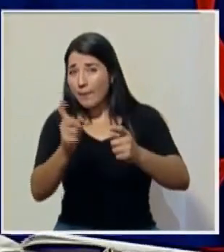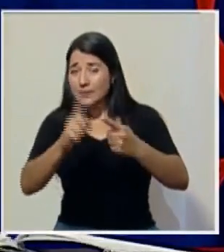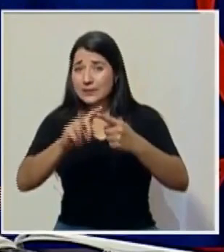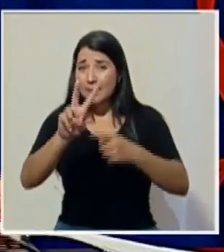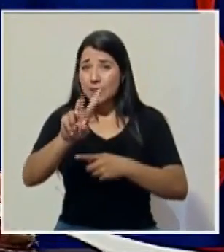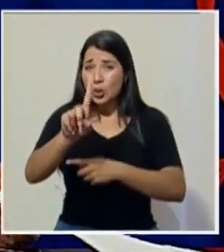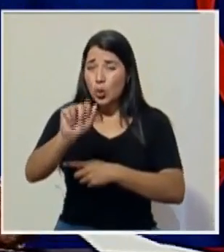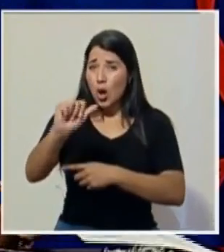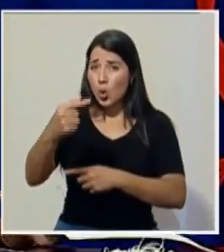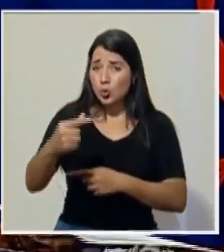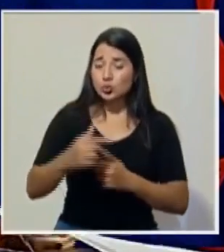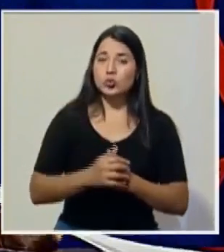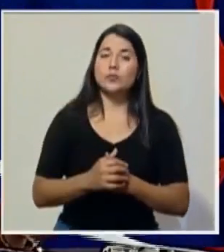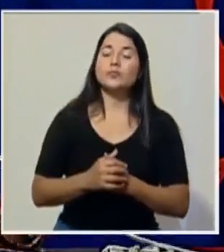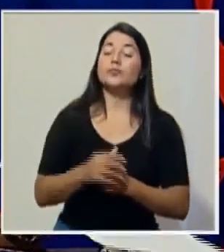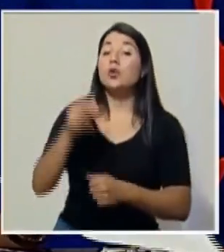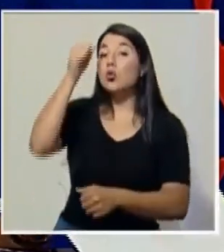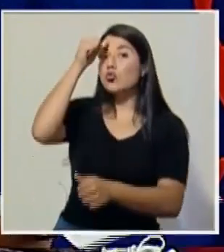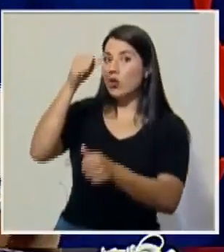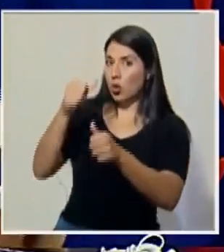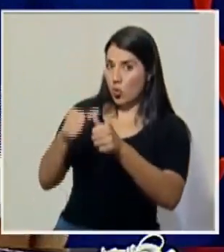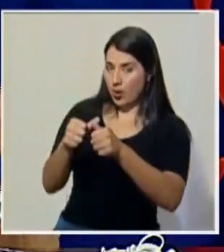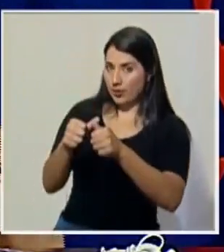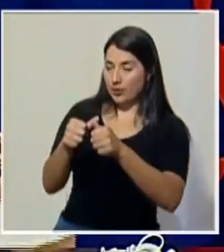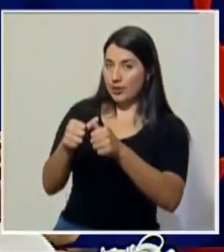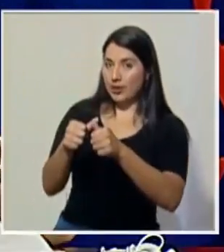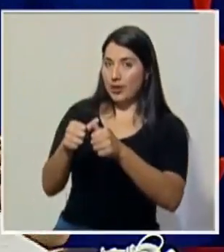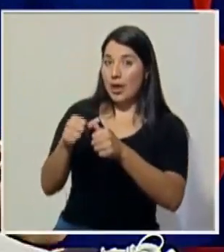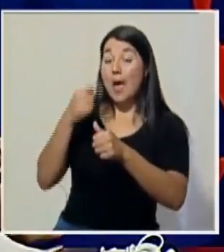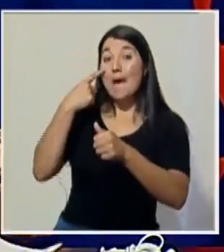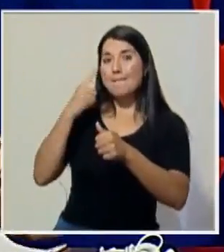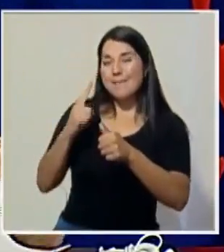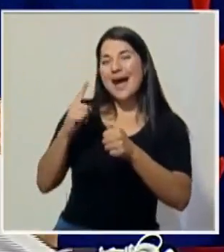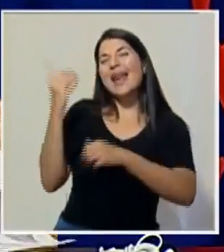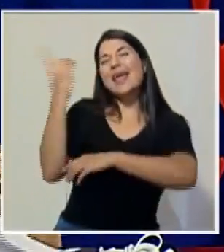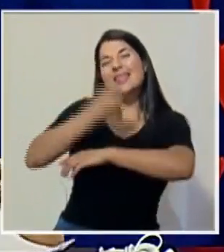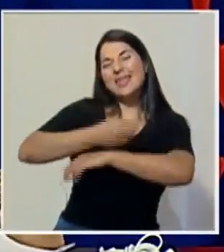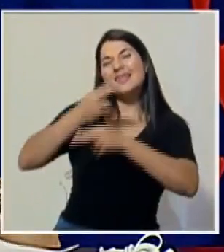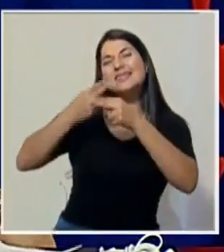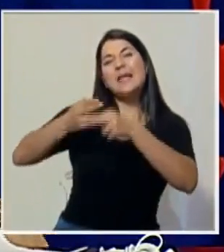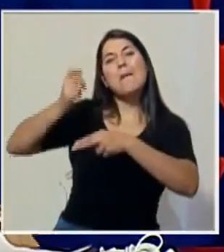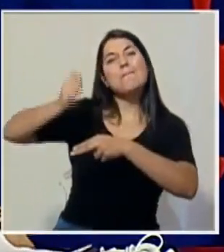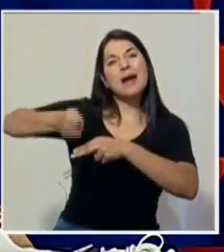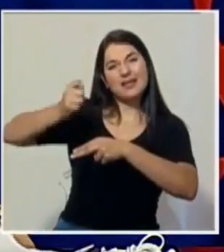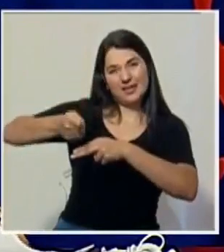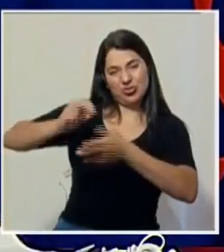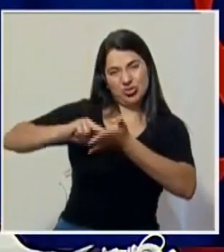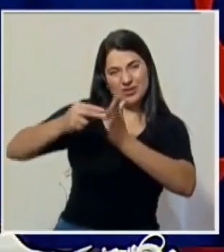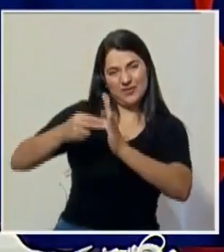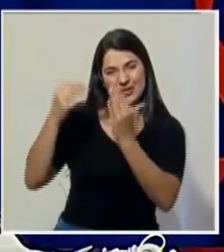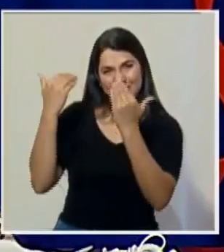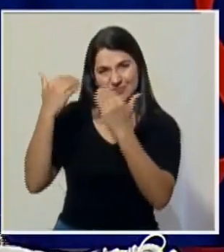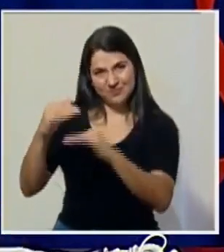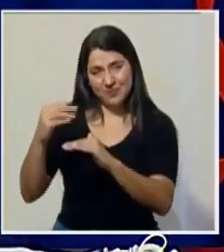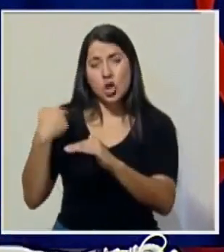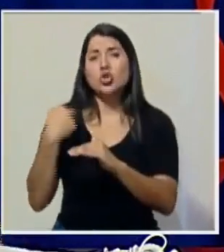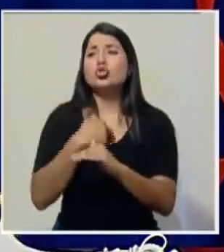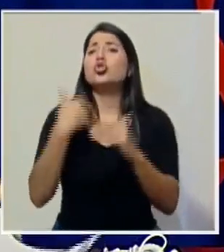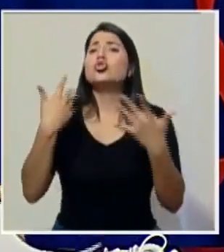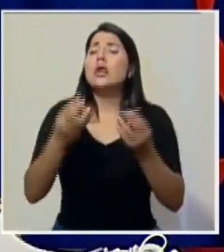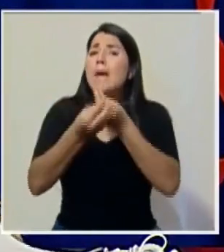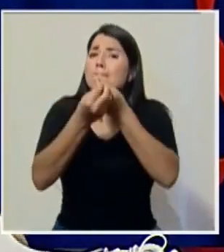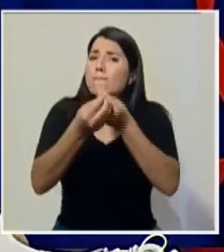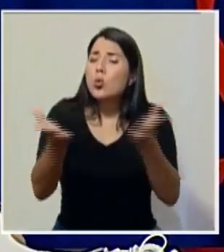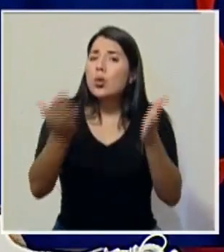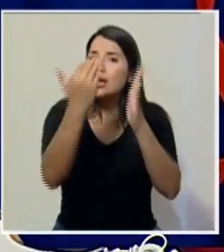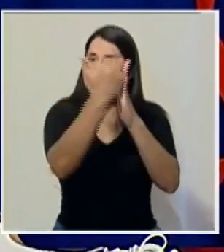Recordemos que para los días de martillo habíamos publicado una lista. Esta